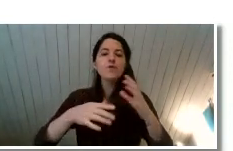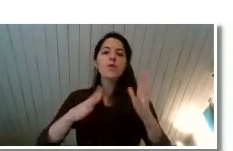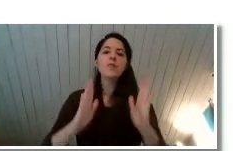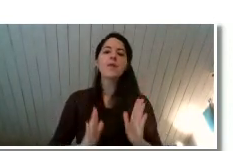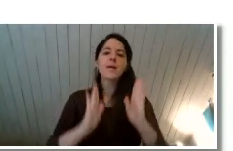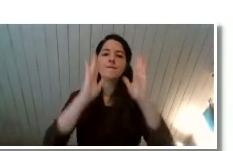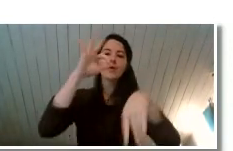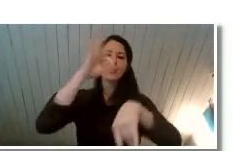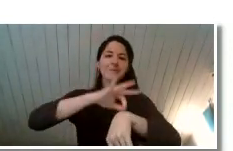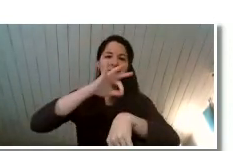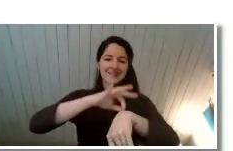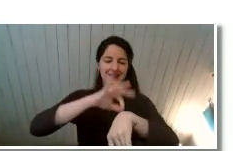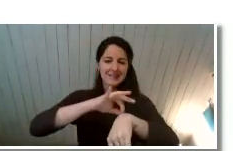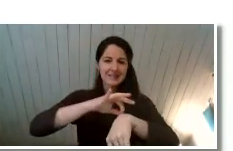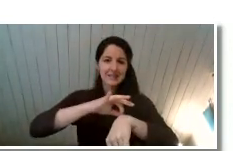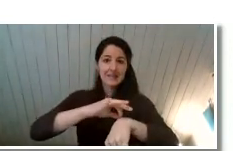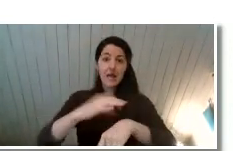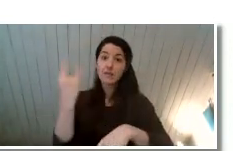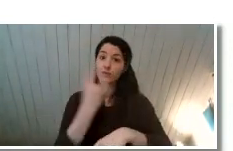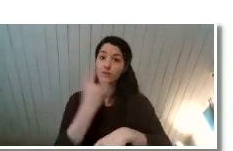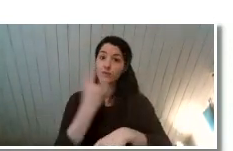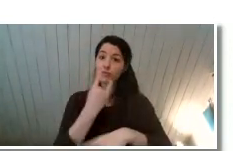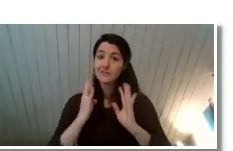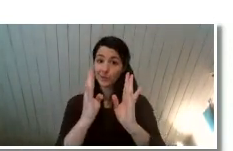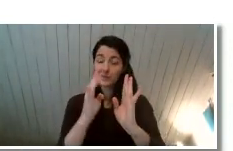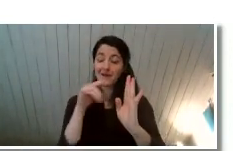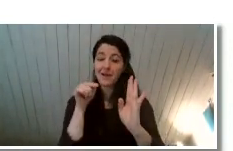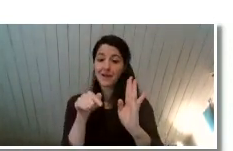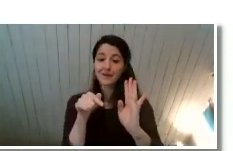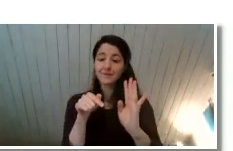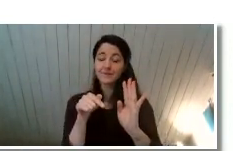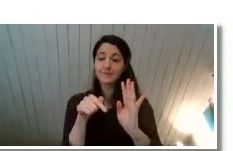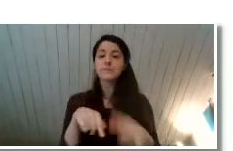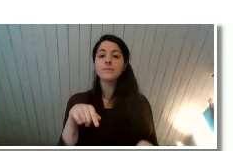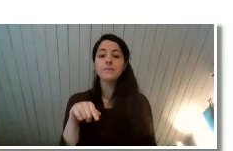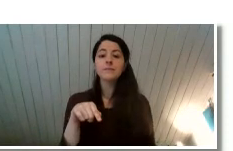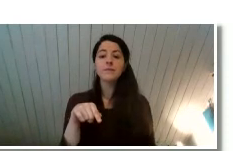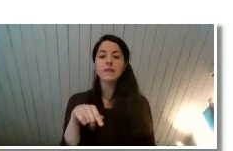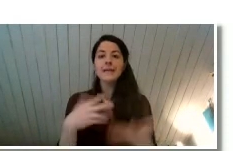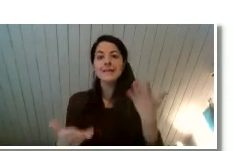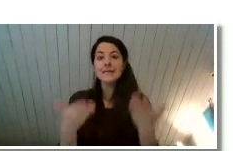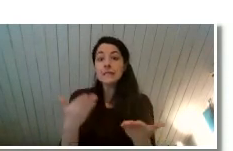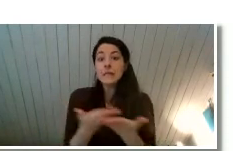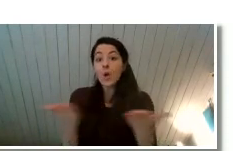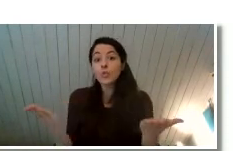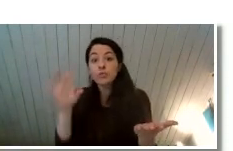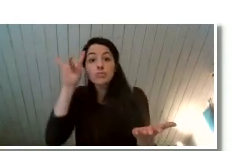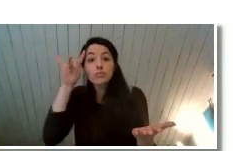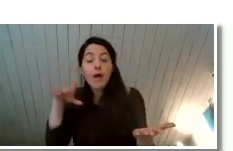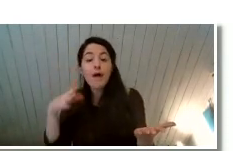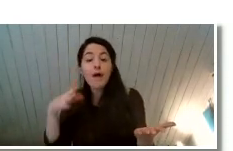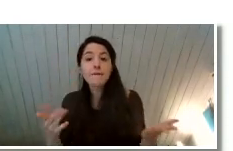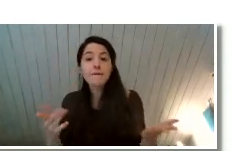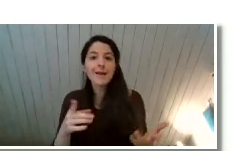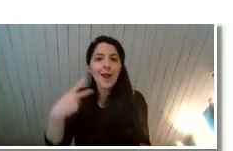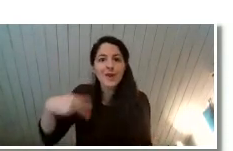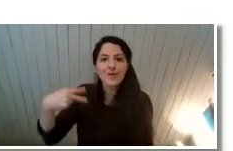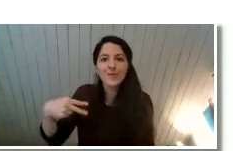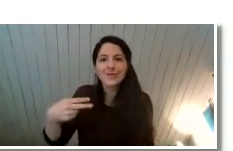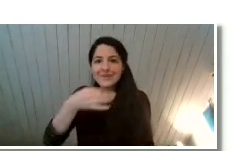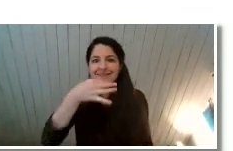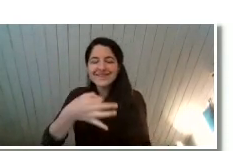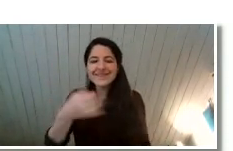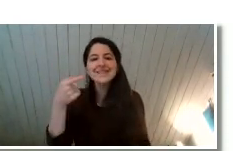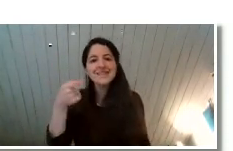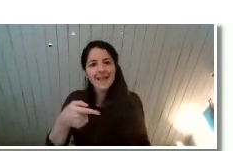de Medicina de la Universidad Austral. Allí quizás hayan escuchado recientemente en las noticias porque es donde se están